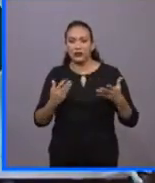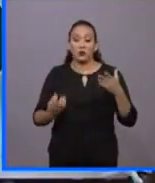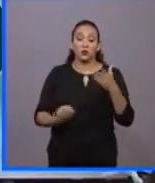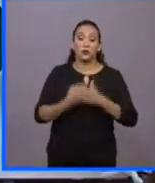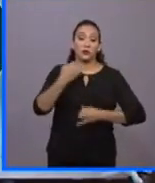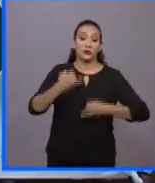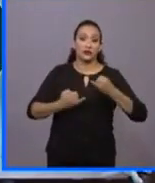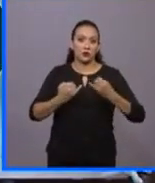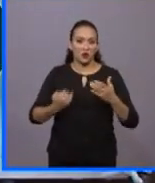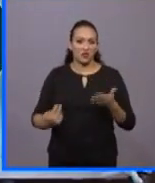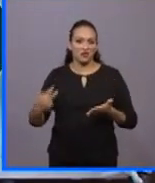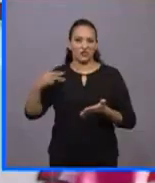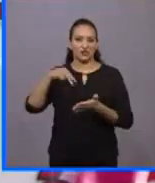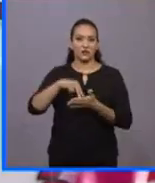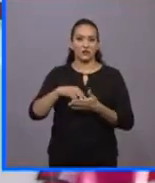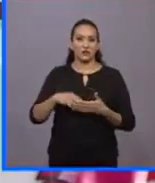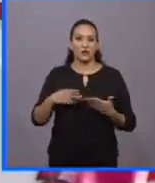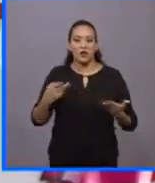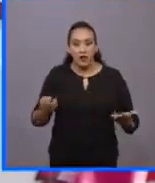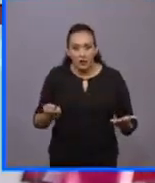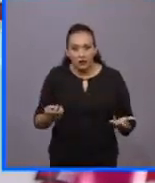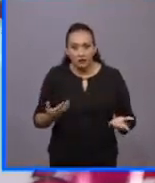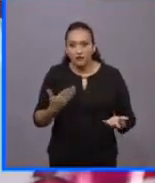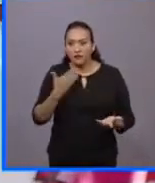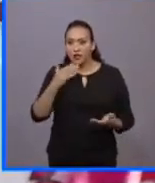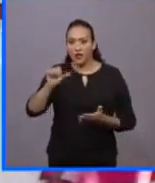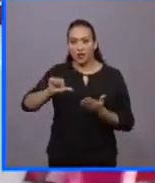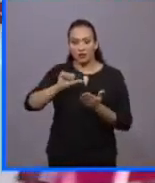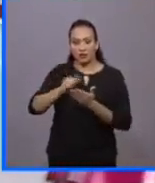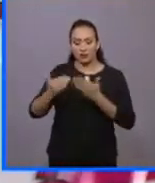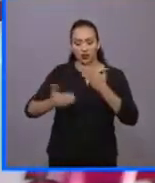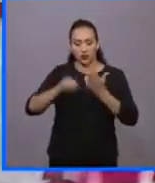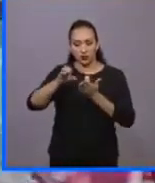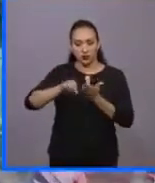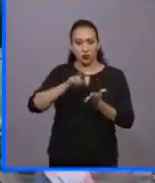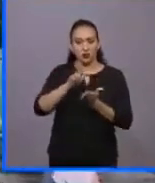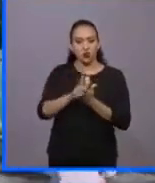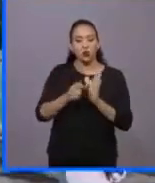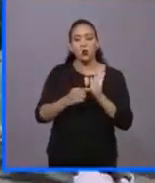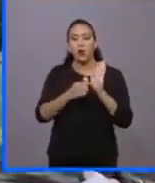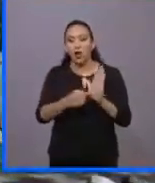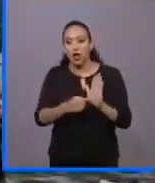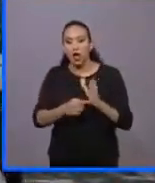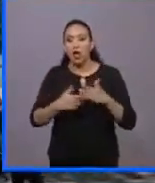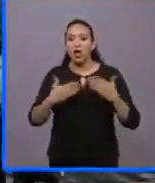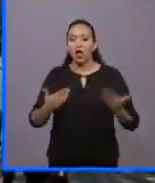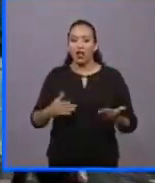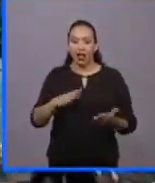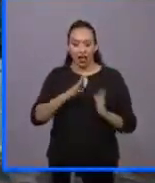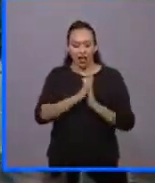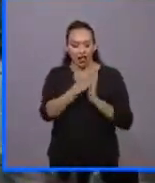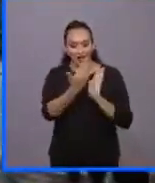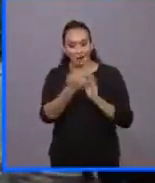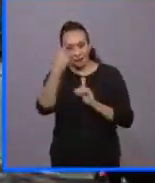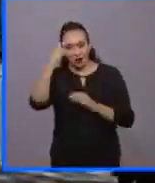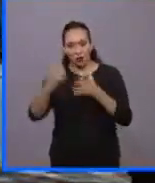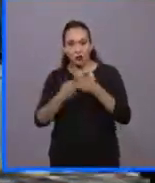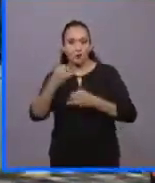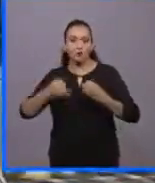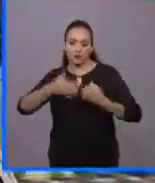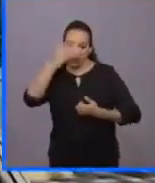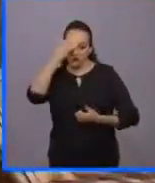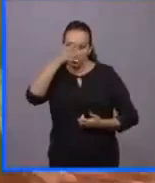personas juzgadoras, es una buena noticia que el Centro de Estudios Constitucionales presente este tipo de materiales.